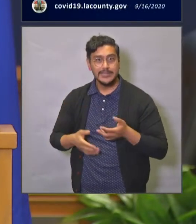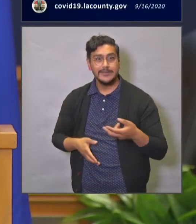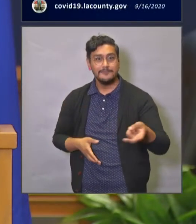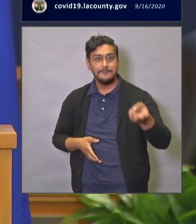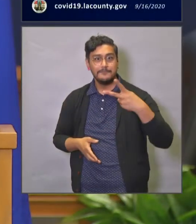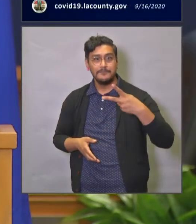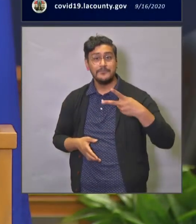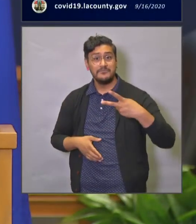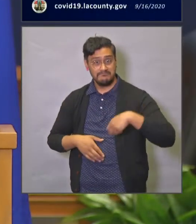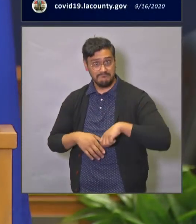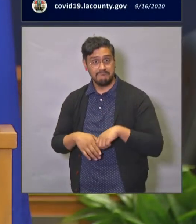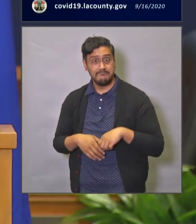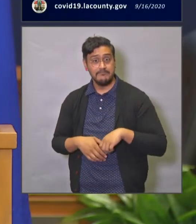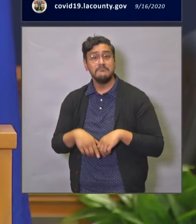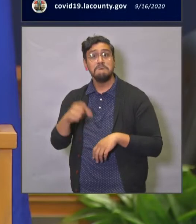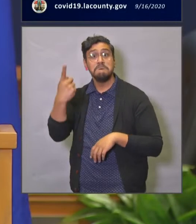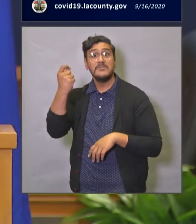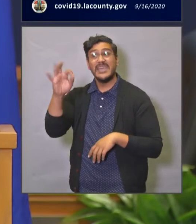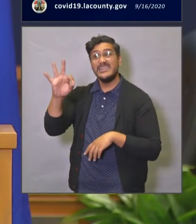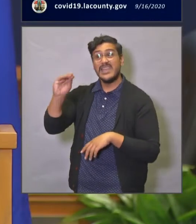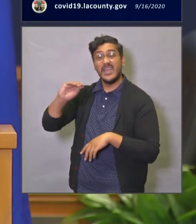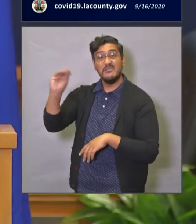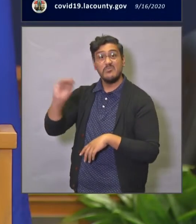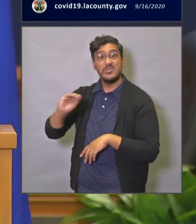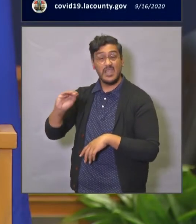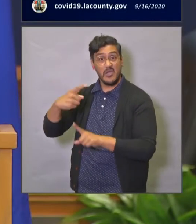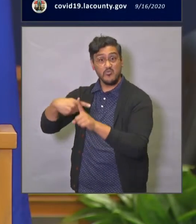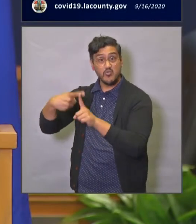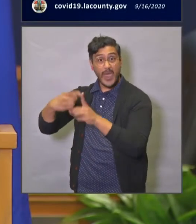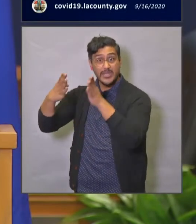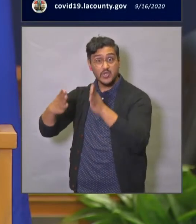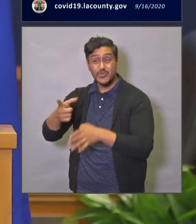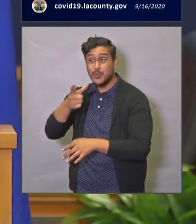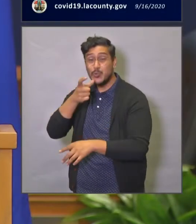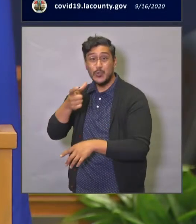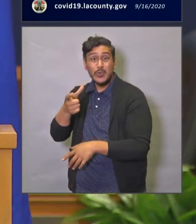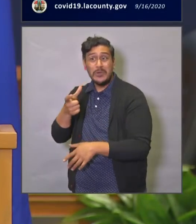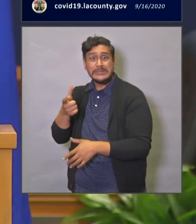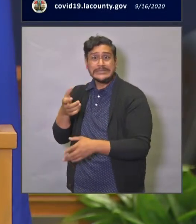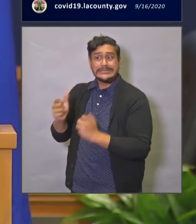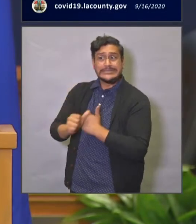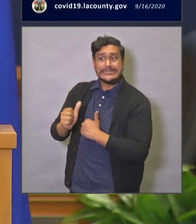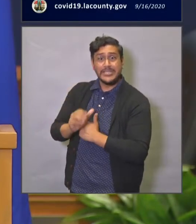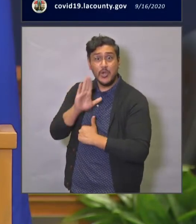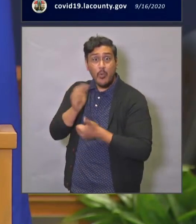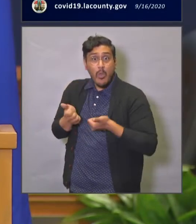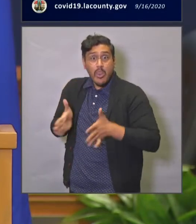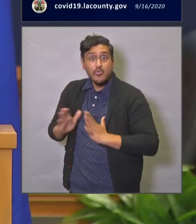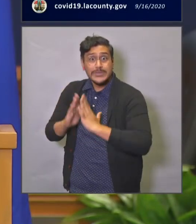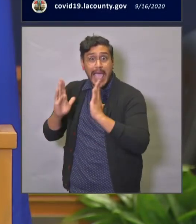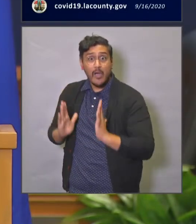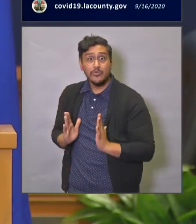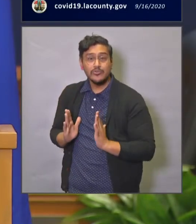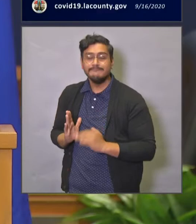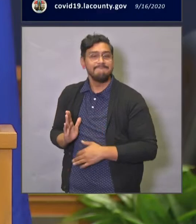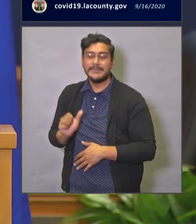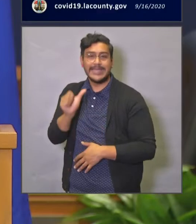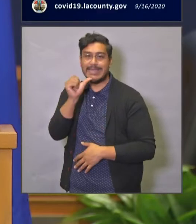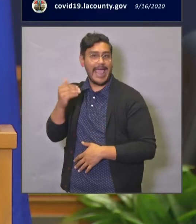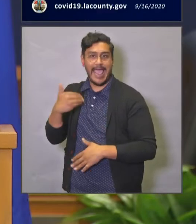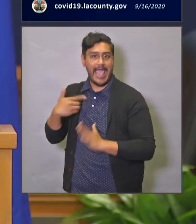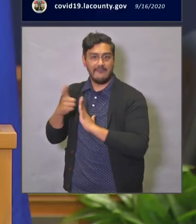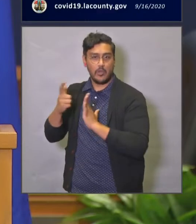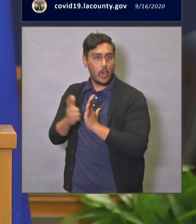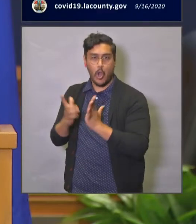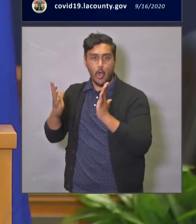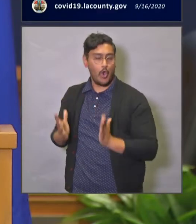El 90% de renteros que están en peligro de perder sus casas no tienen acceso a abogados.